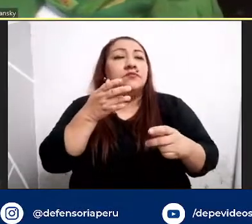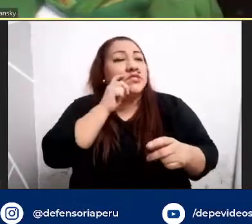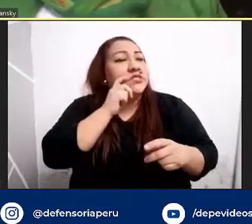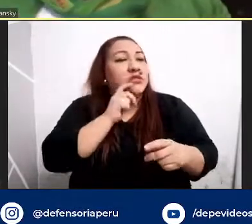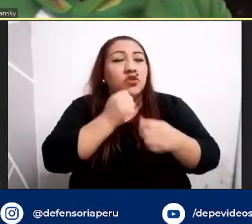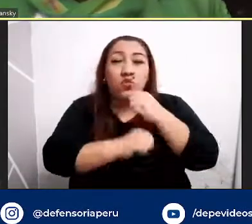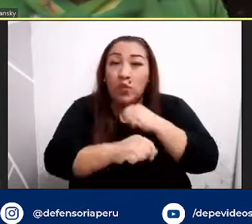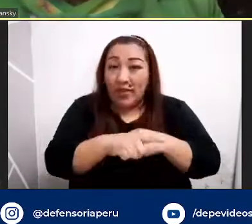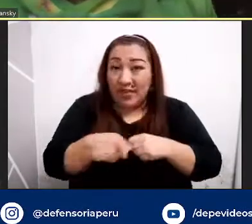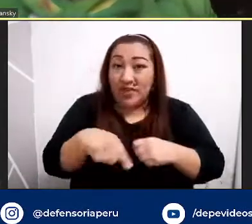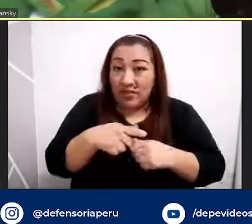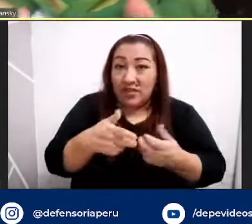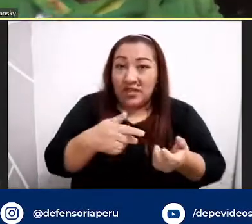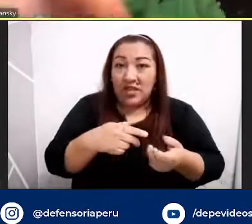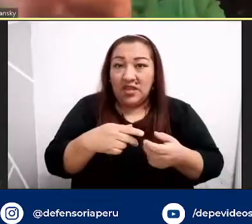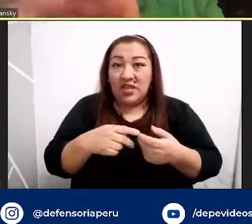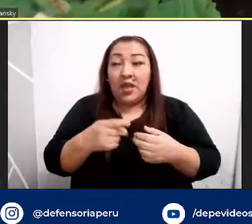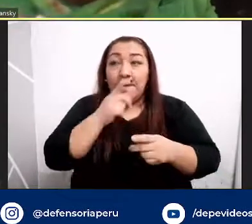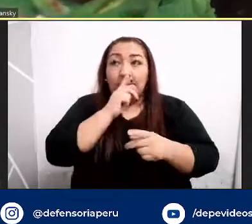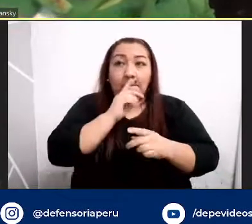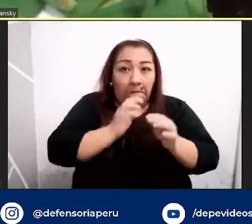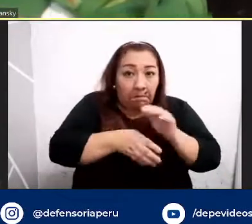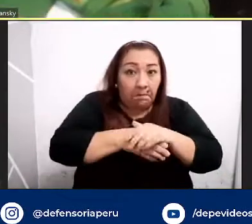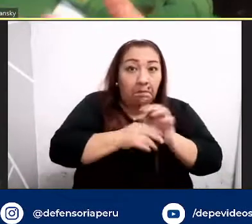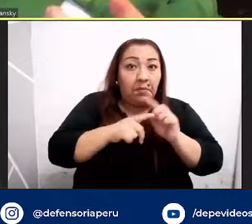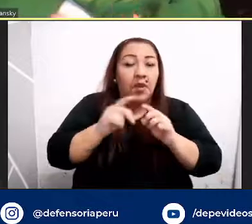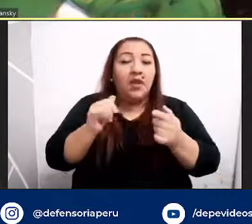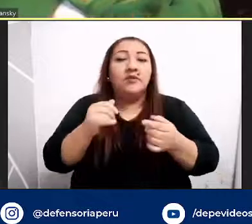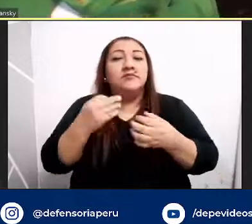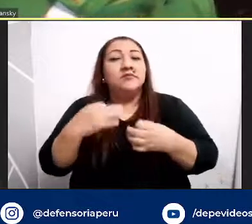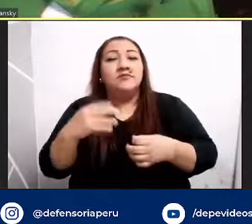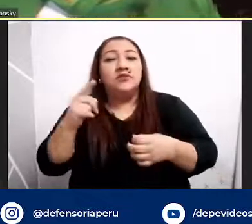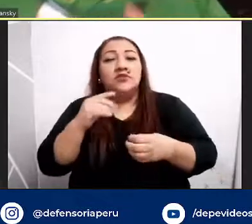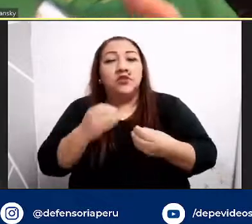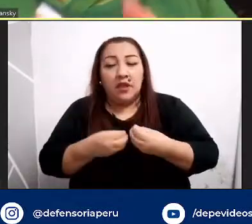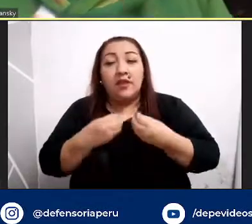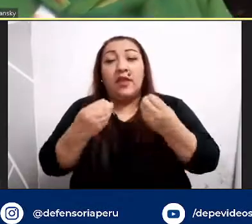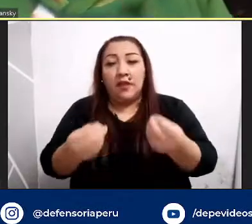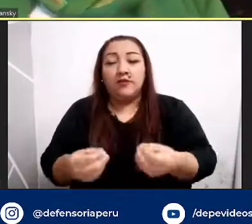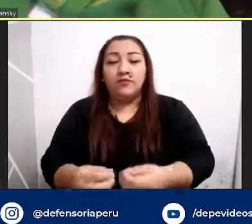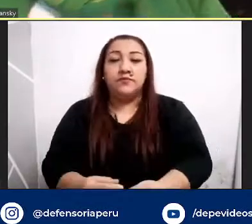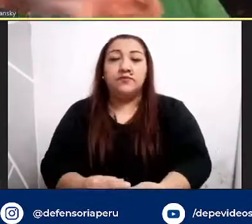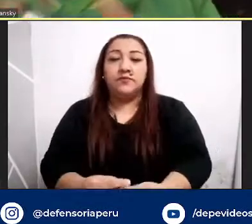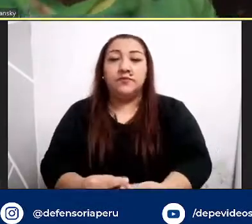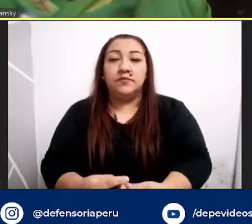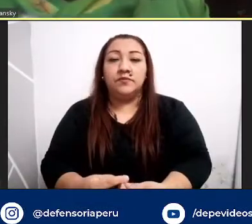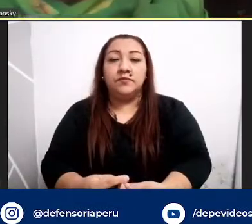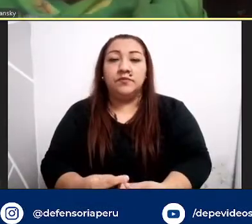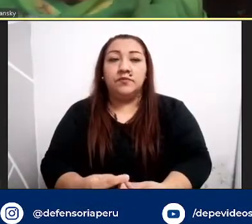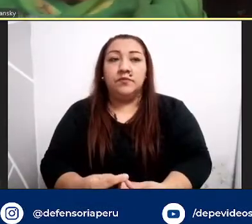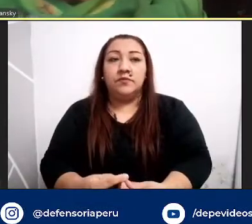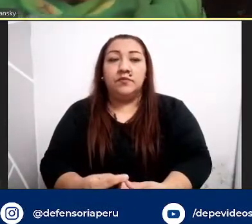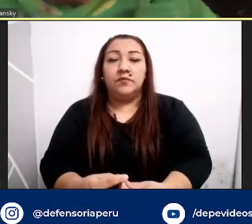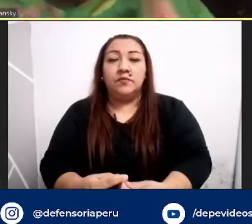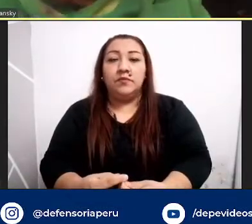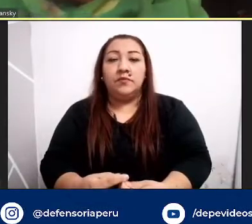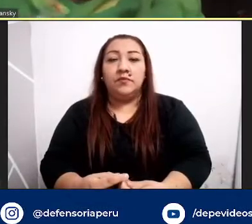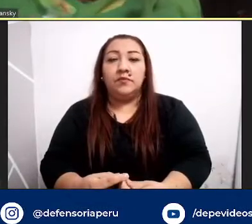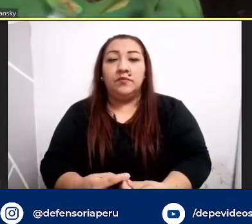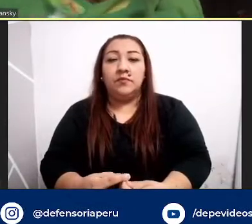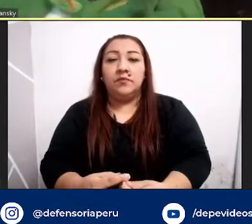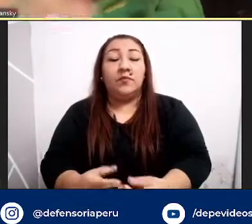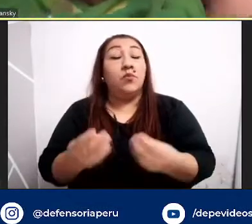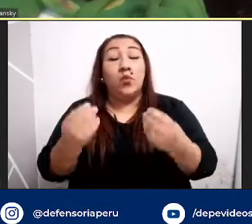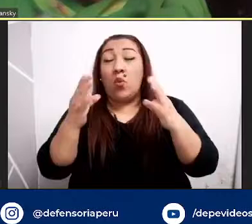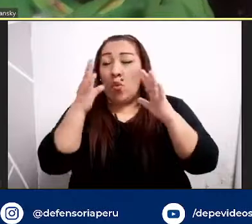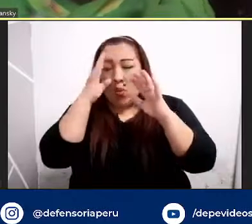reconocemos. Y sin embargo es un aspecto que está, se lo alcanzo, Rolando, porque es un aspecto que está muy oculto, muy, muy